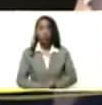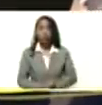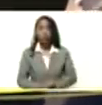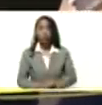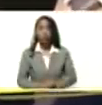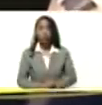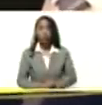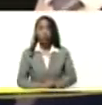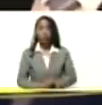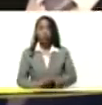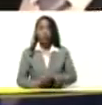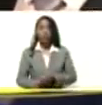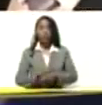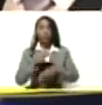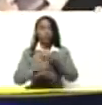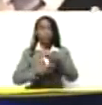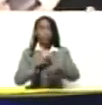de consolidación